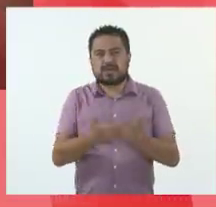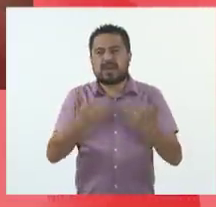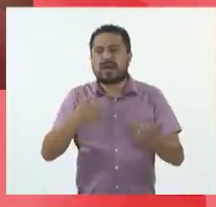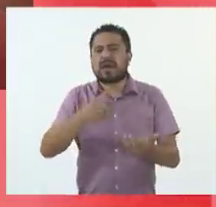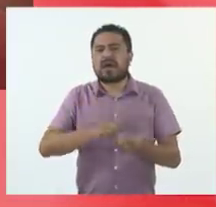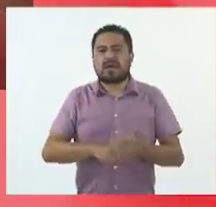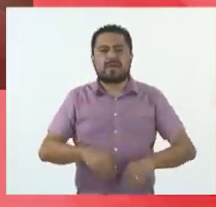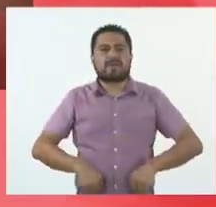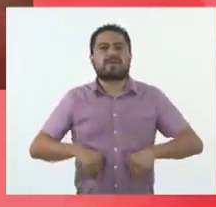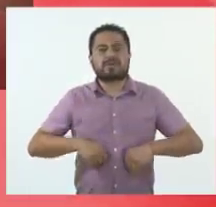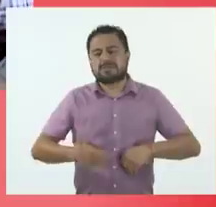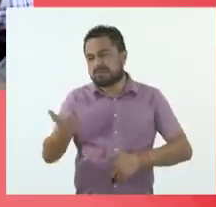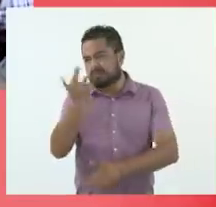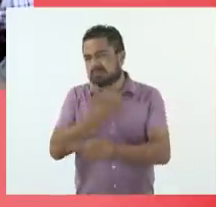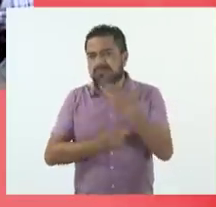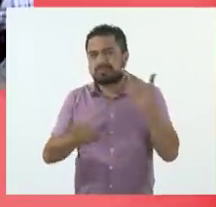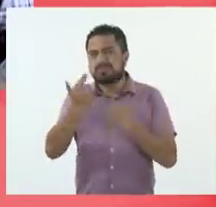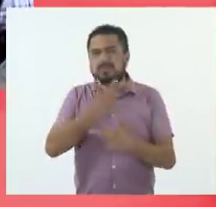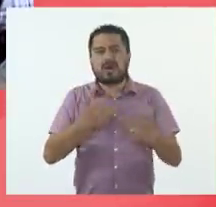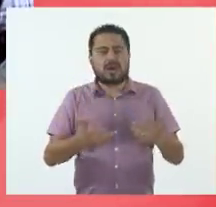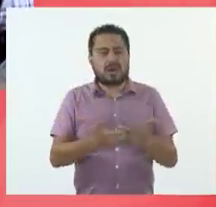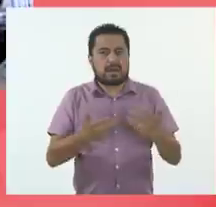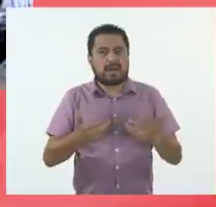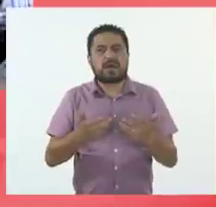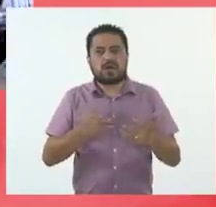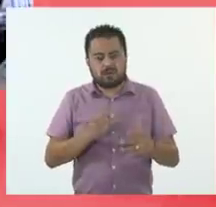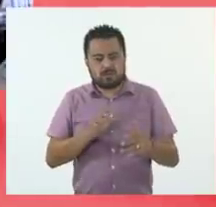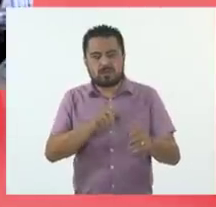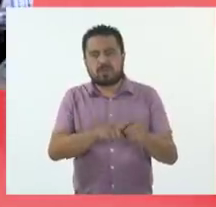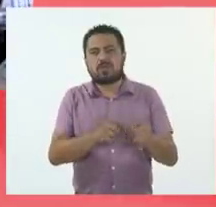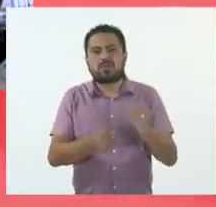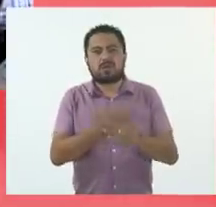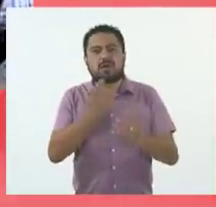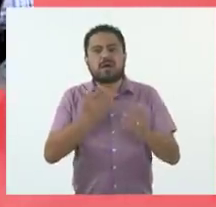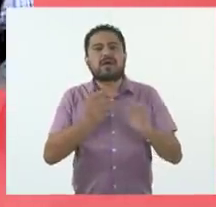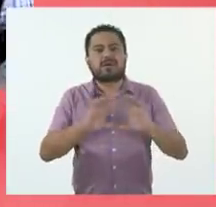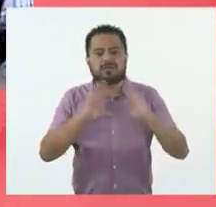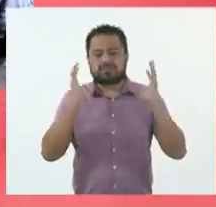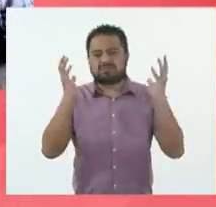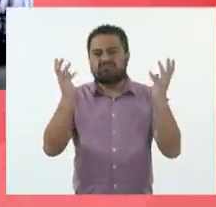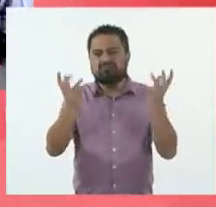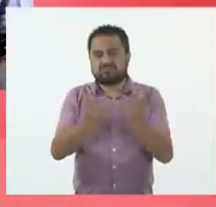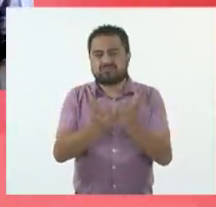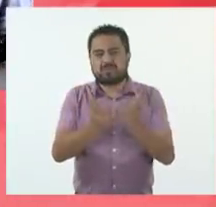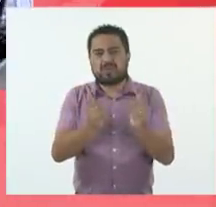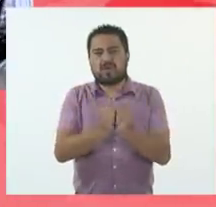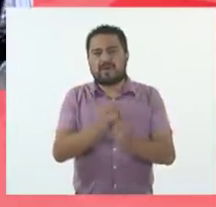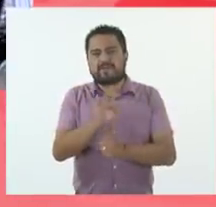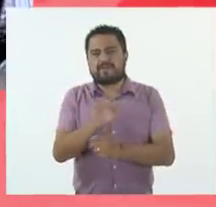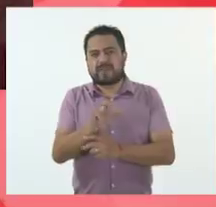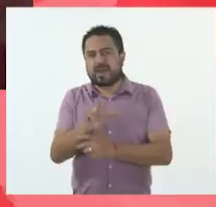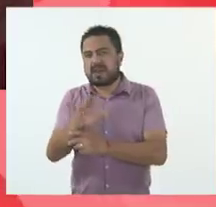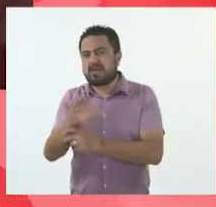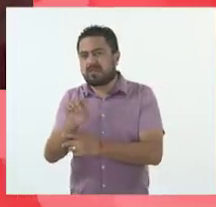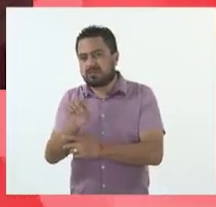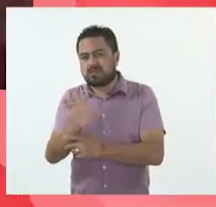vida, regresarlos a la tierra y reincorporarlos a la Madre Tierra justamente en el barro,